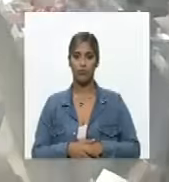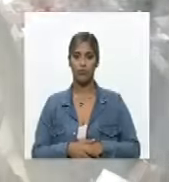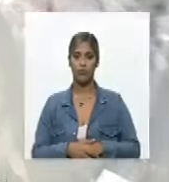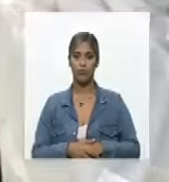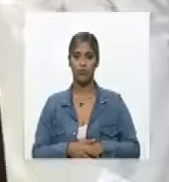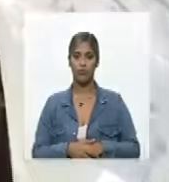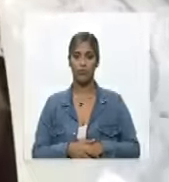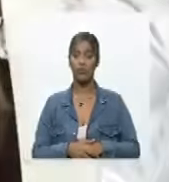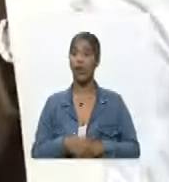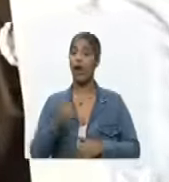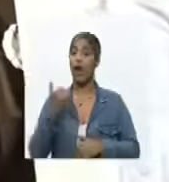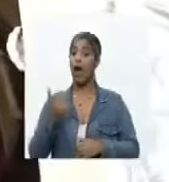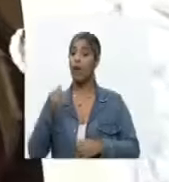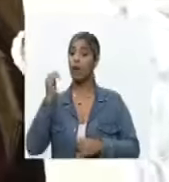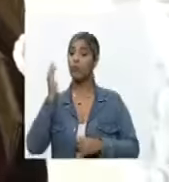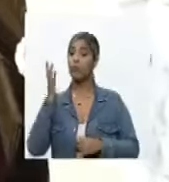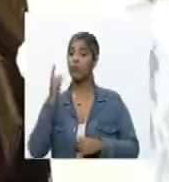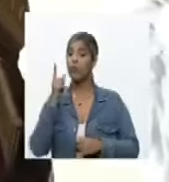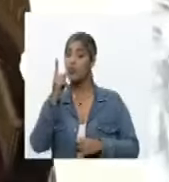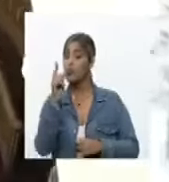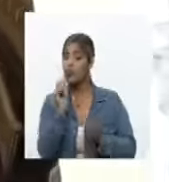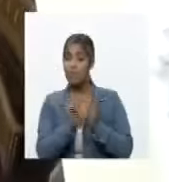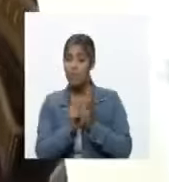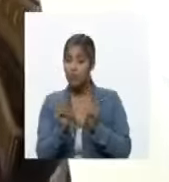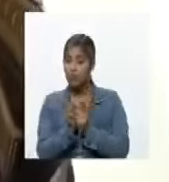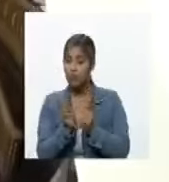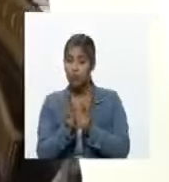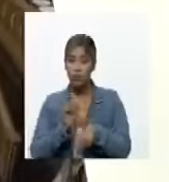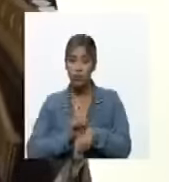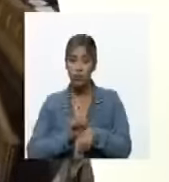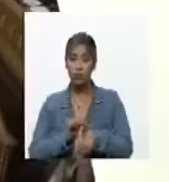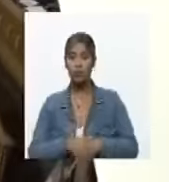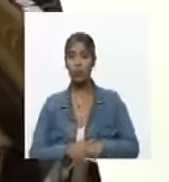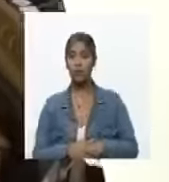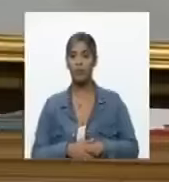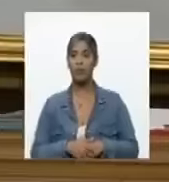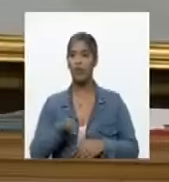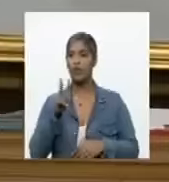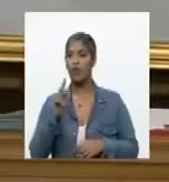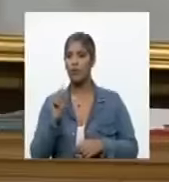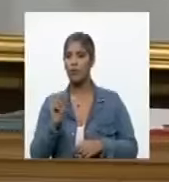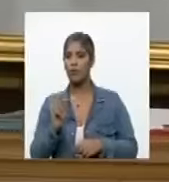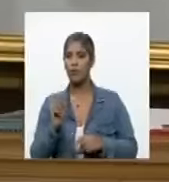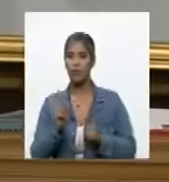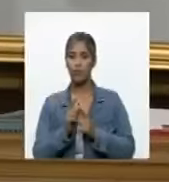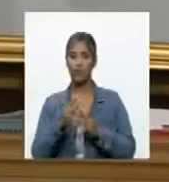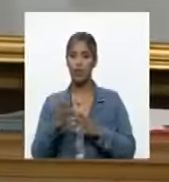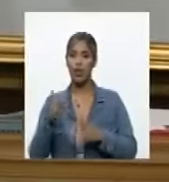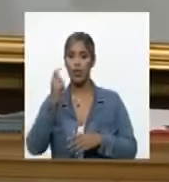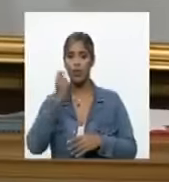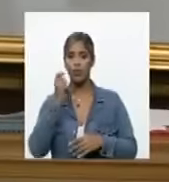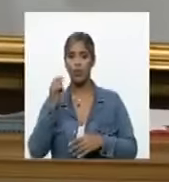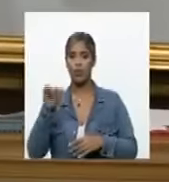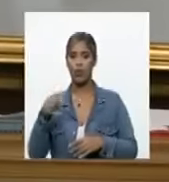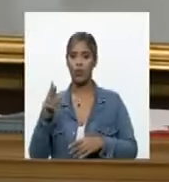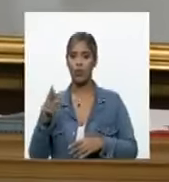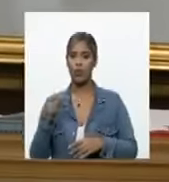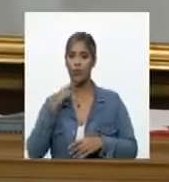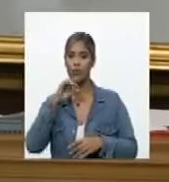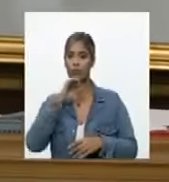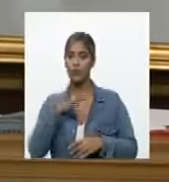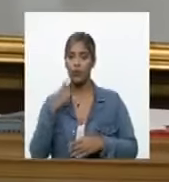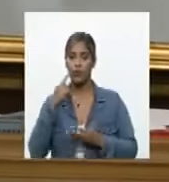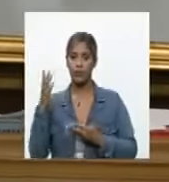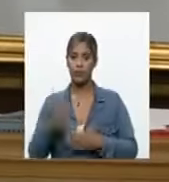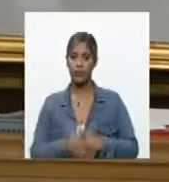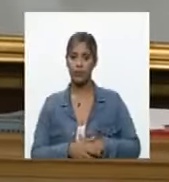Voy a dejar en el derecho de palabra un minutico breve, dos minuticos breve máximo al diputado Juan Romero, para hacer una precisión histórica.